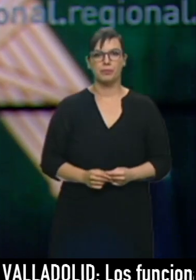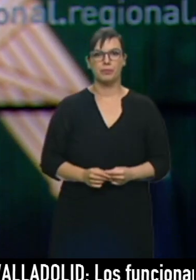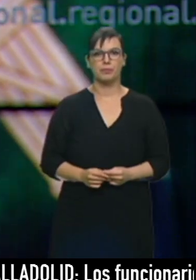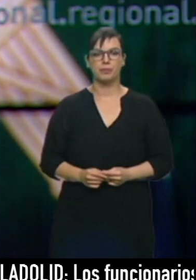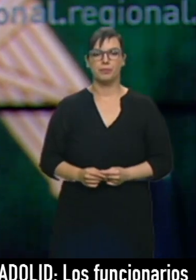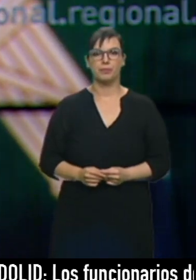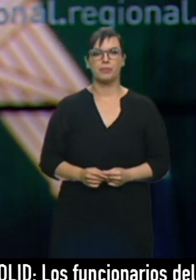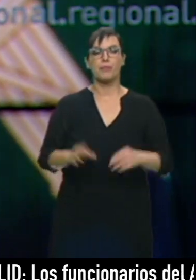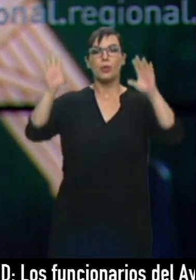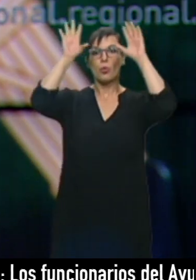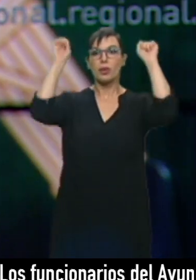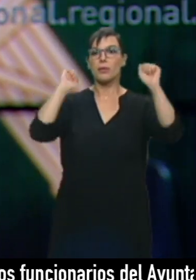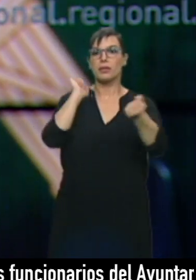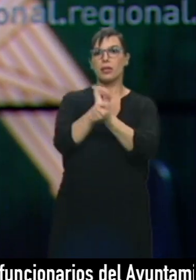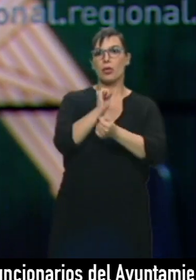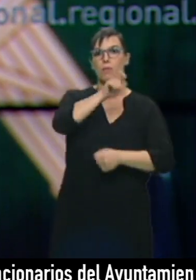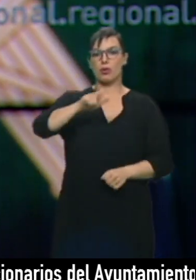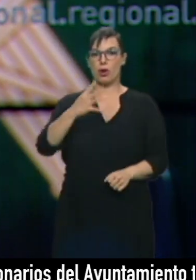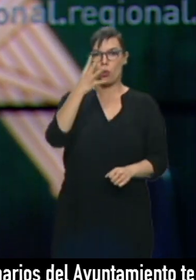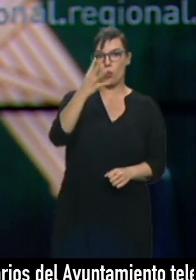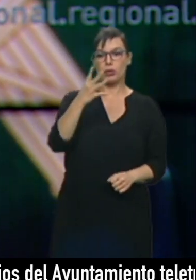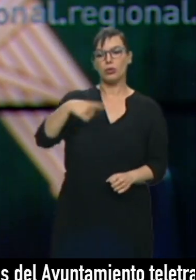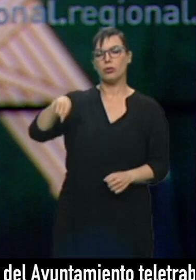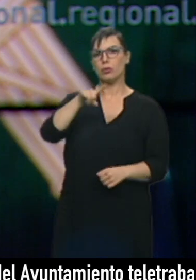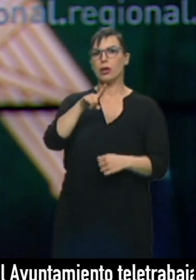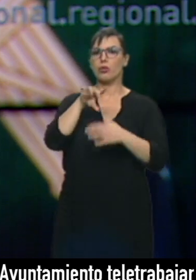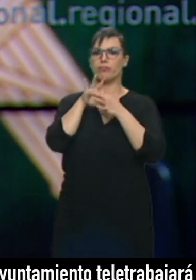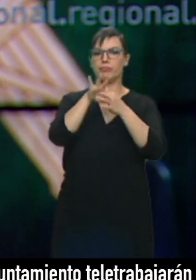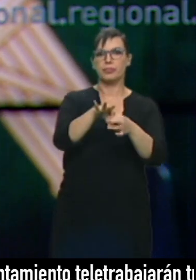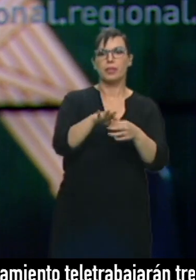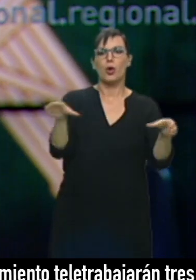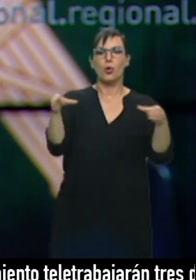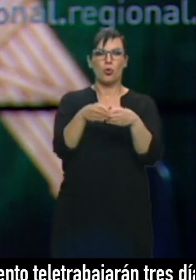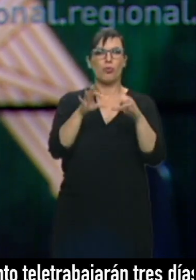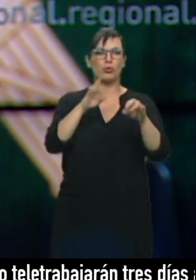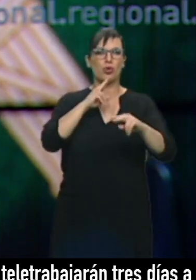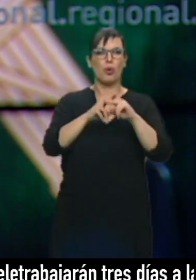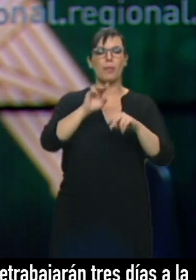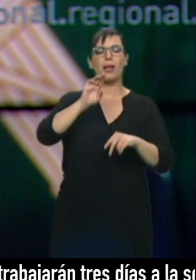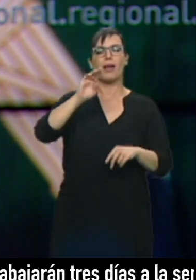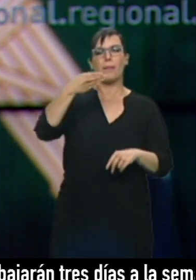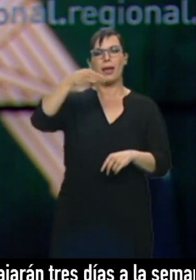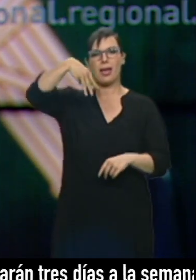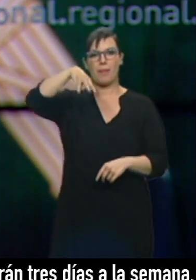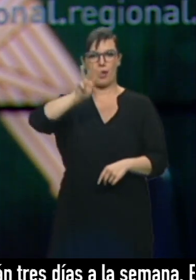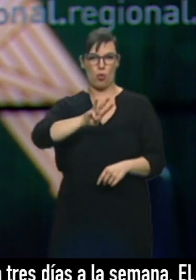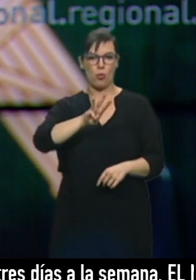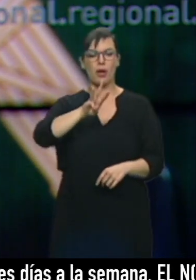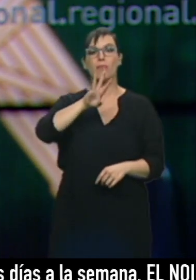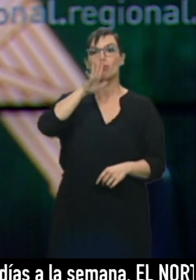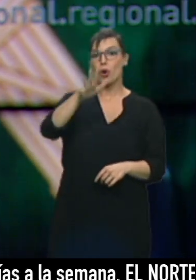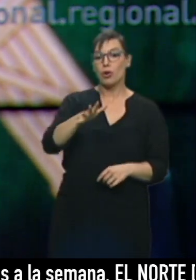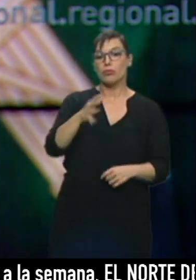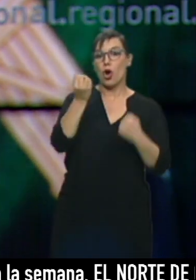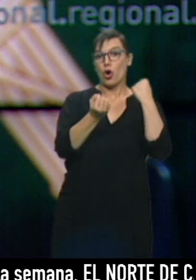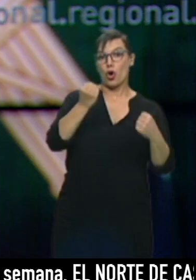La Guardia Civil ha detenido a cuatro personas vinculadas a la banda del BMW gracias al análisis de restos biológicos que encontraron en unos coches